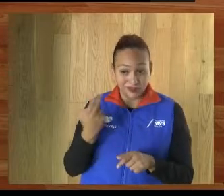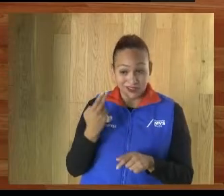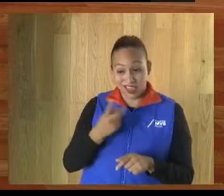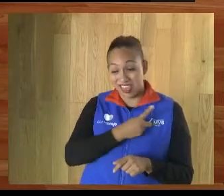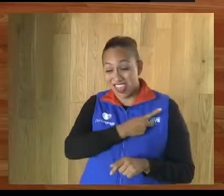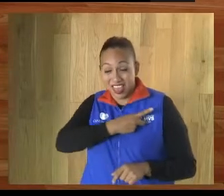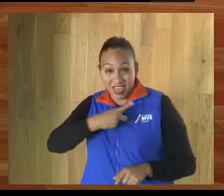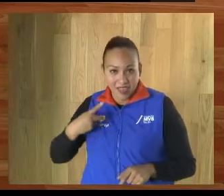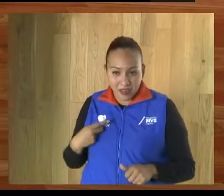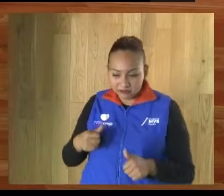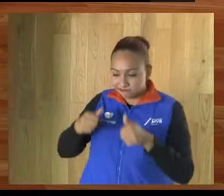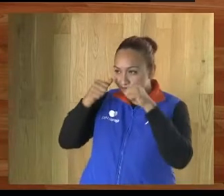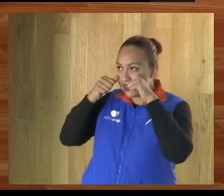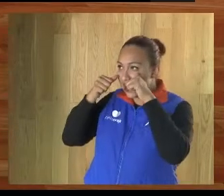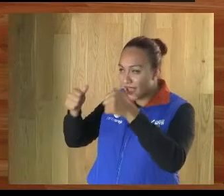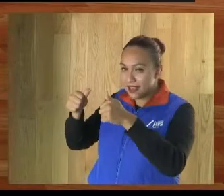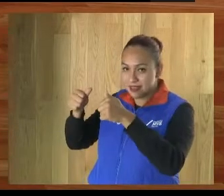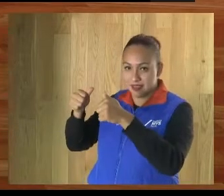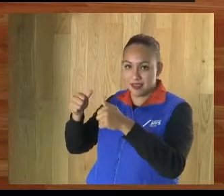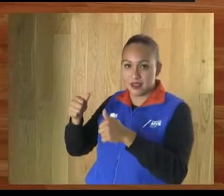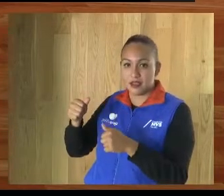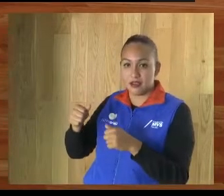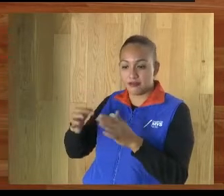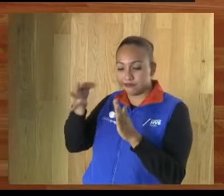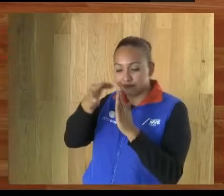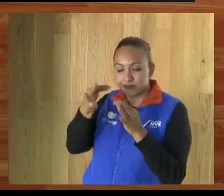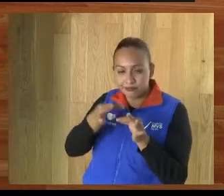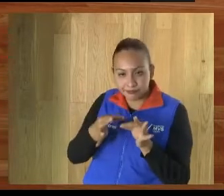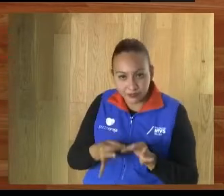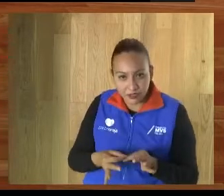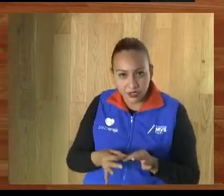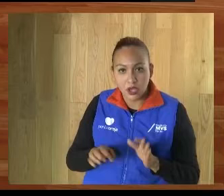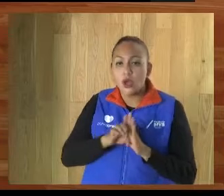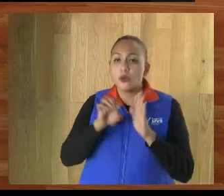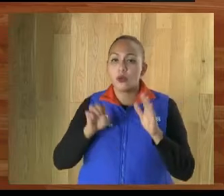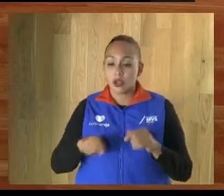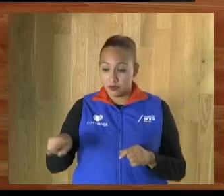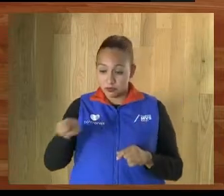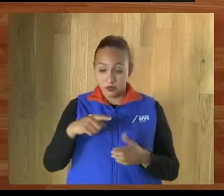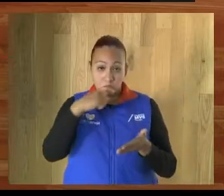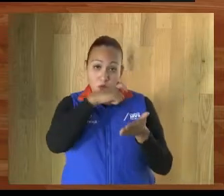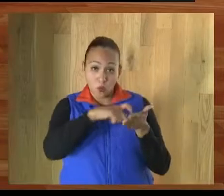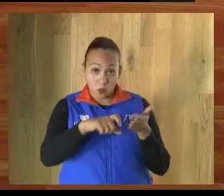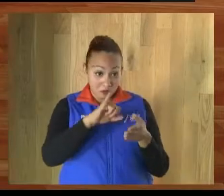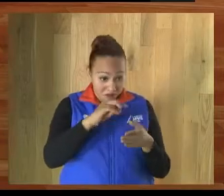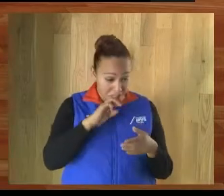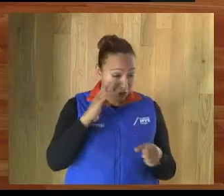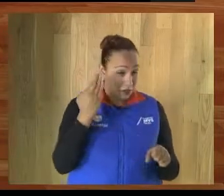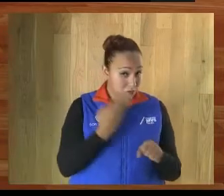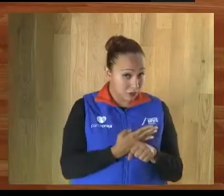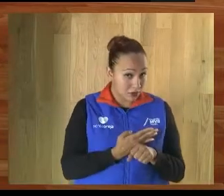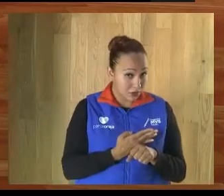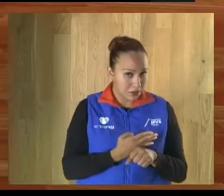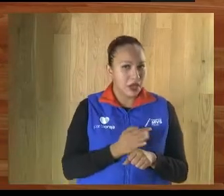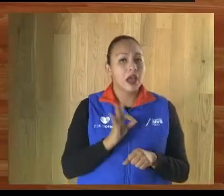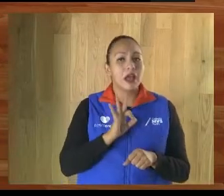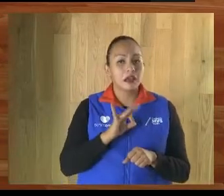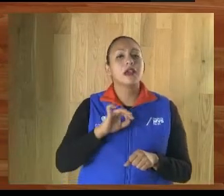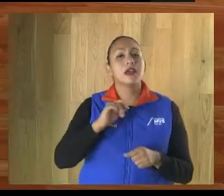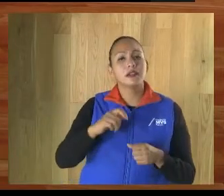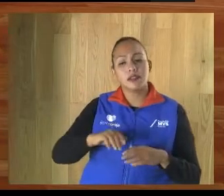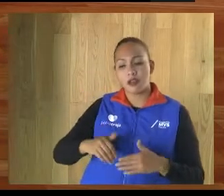como digo, es un acto político porque depende cómo sea tu consumo, si es más o menos responsable, pues vas a poder generar un cambio en la